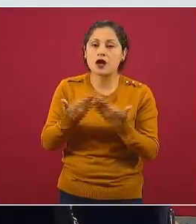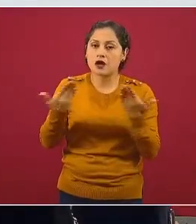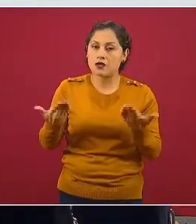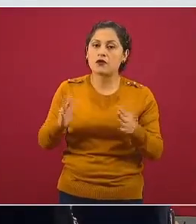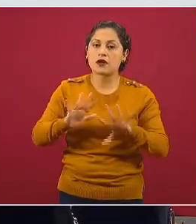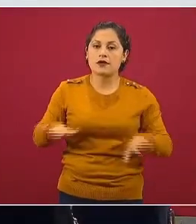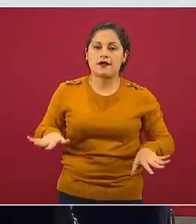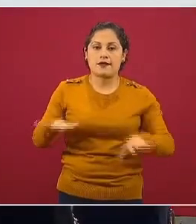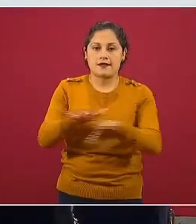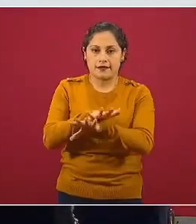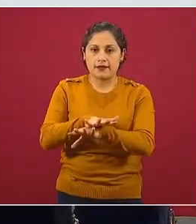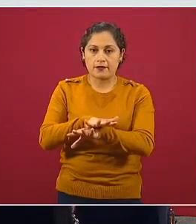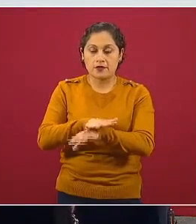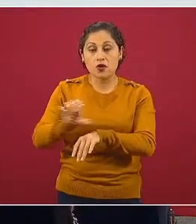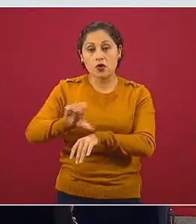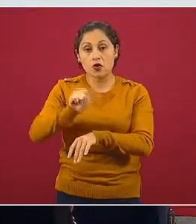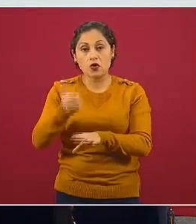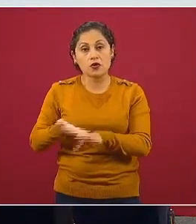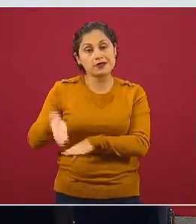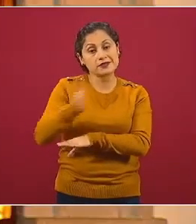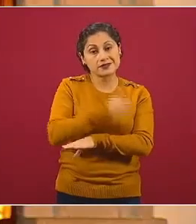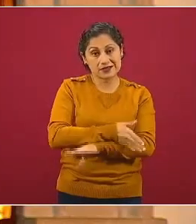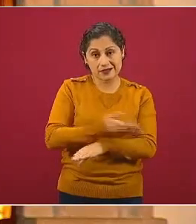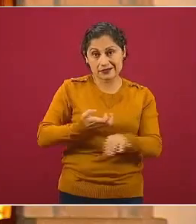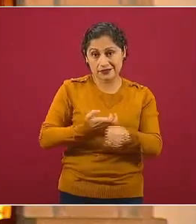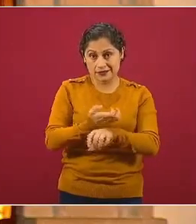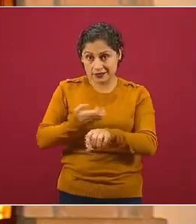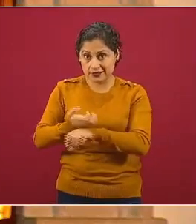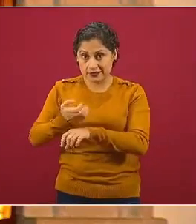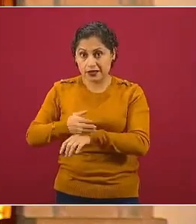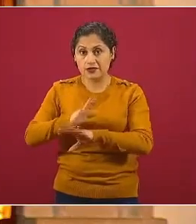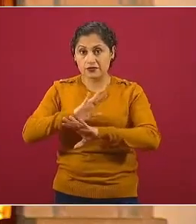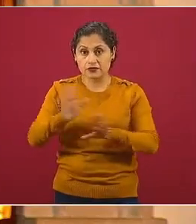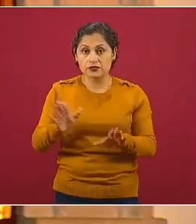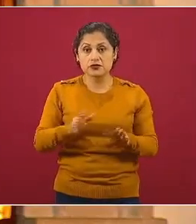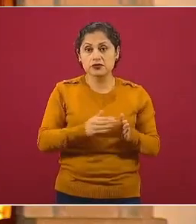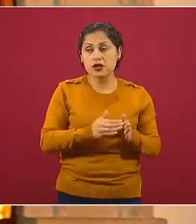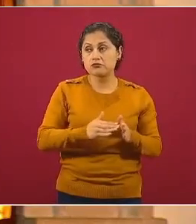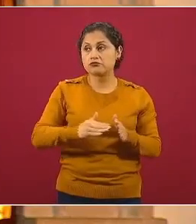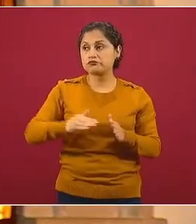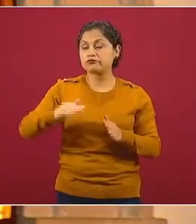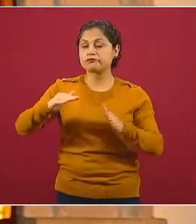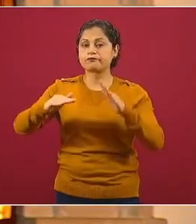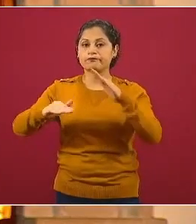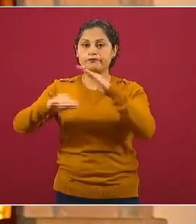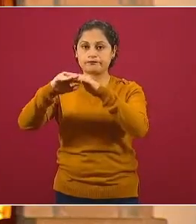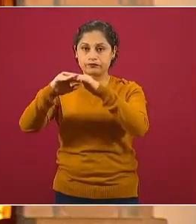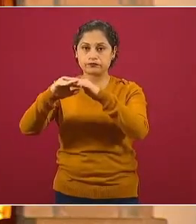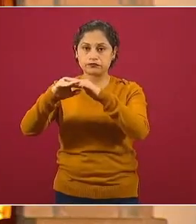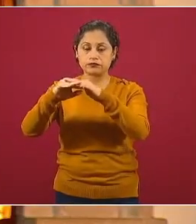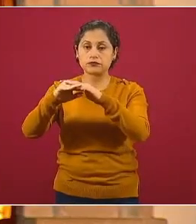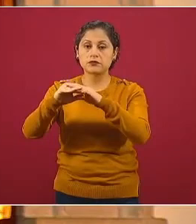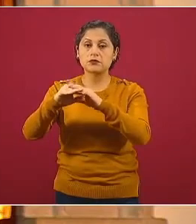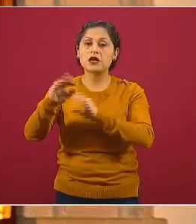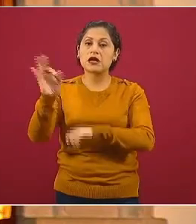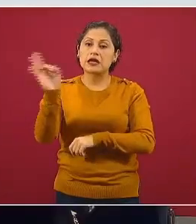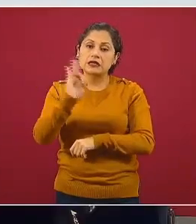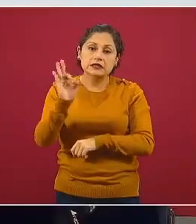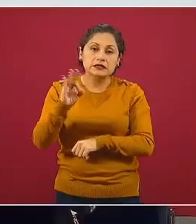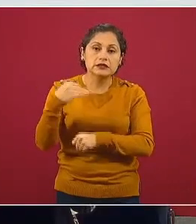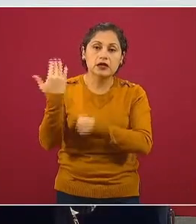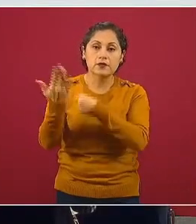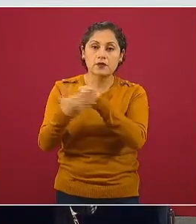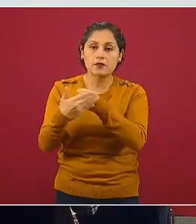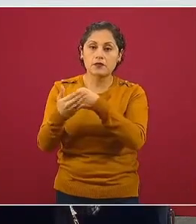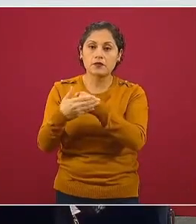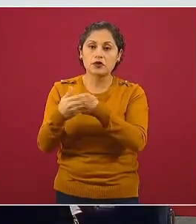y sumadas a las entidades que ya están llegando a sus ACME, es decir, a sus picos epidémicos, pues bueno, la carga esperamos que día con día